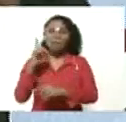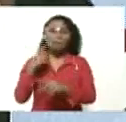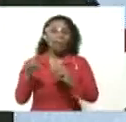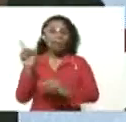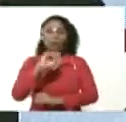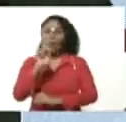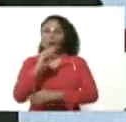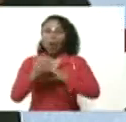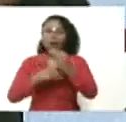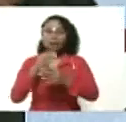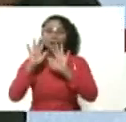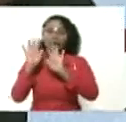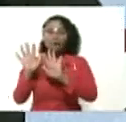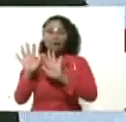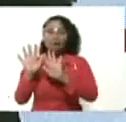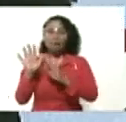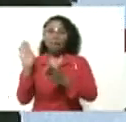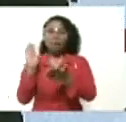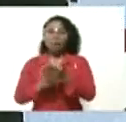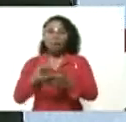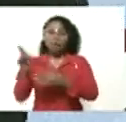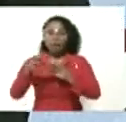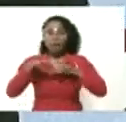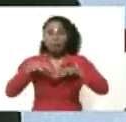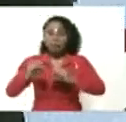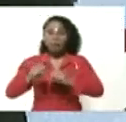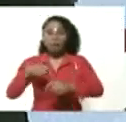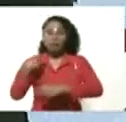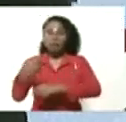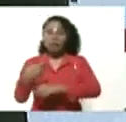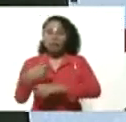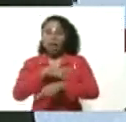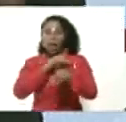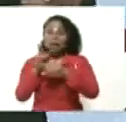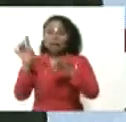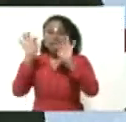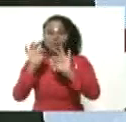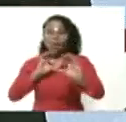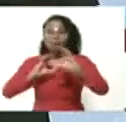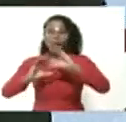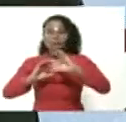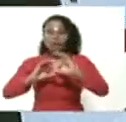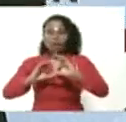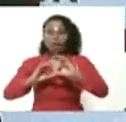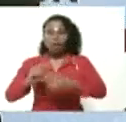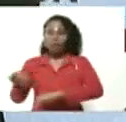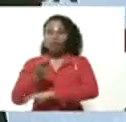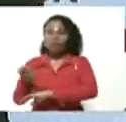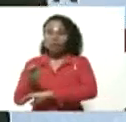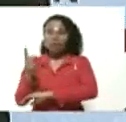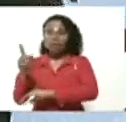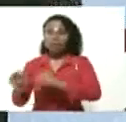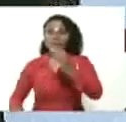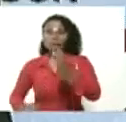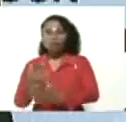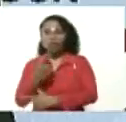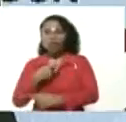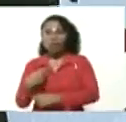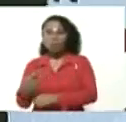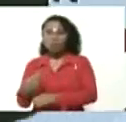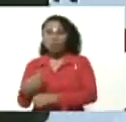cuando resulta, plantamos cara a ese capitalismo financiero, son esos medios de comunicación financiados por esos fondos de inversión